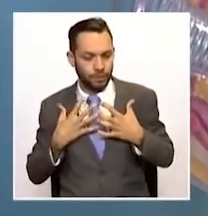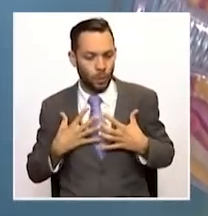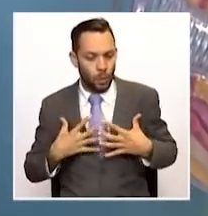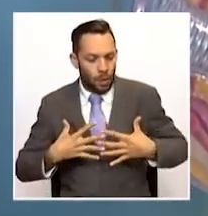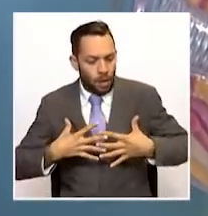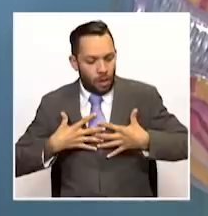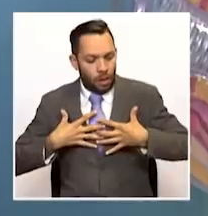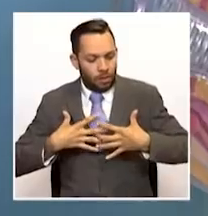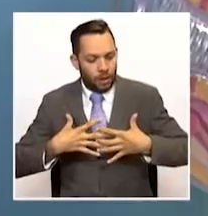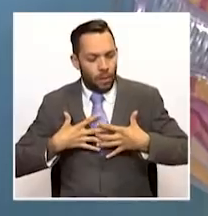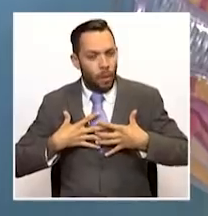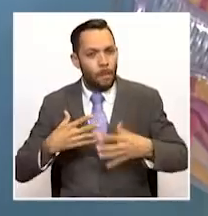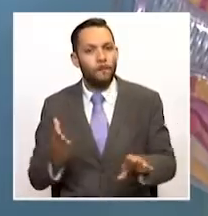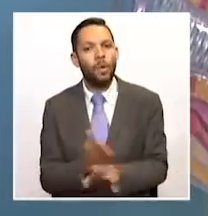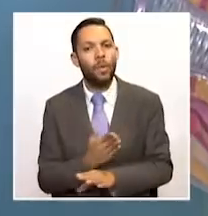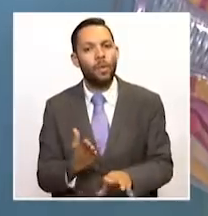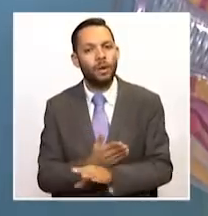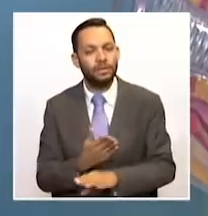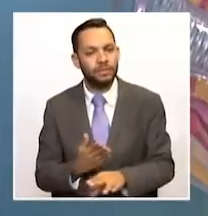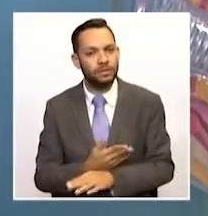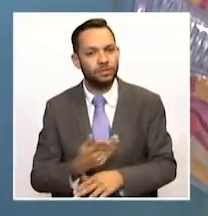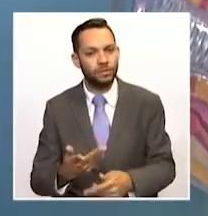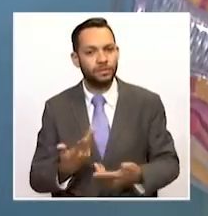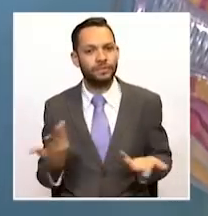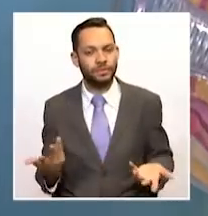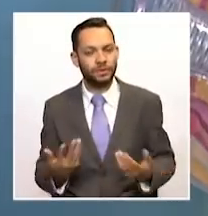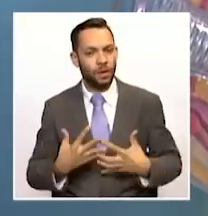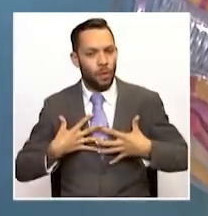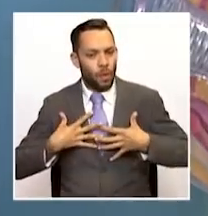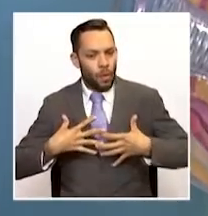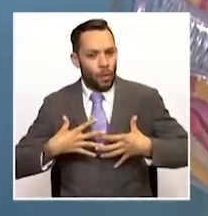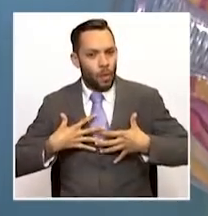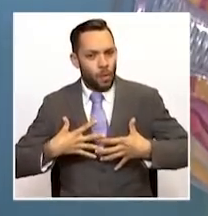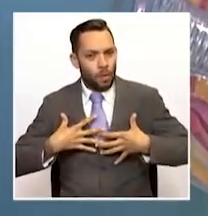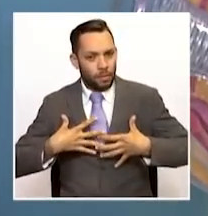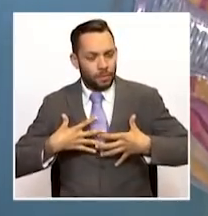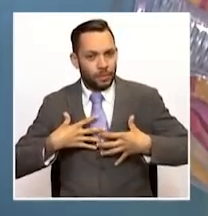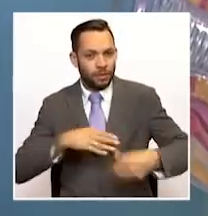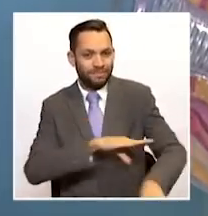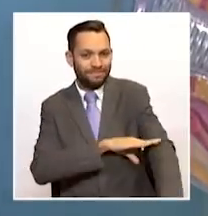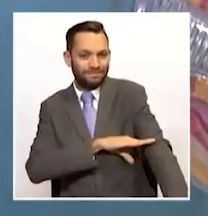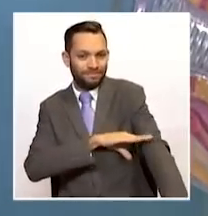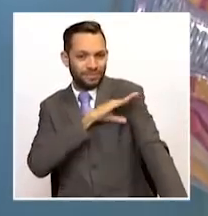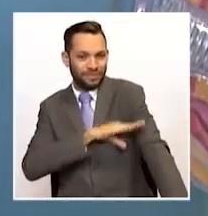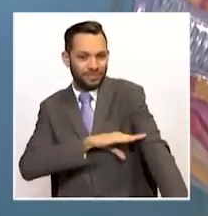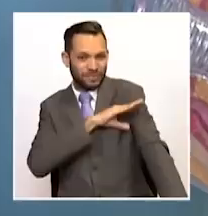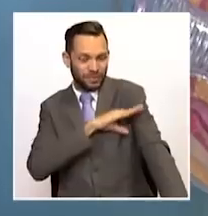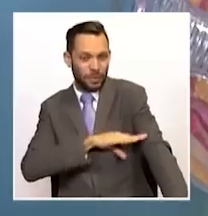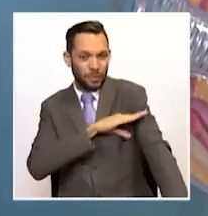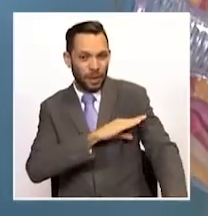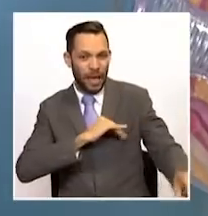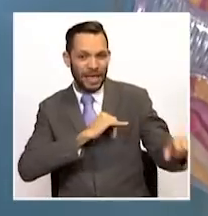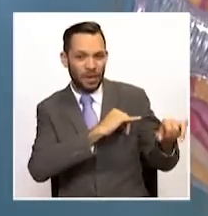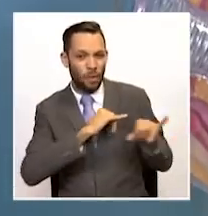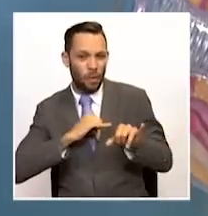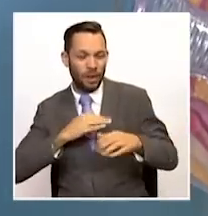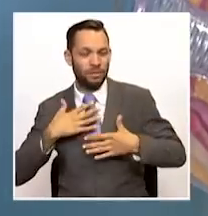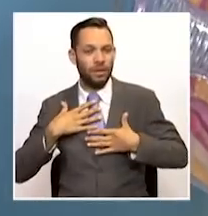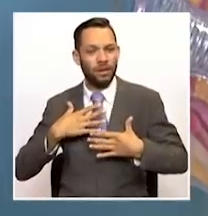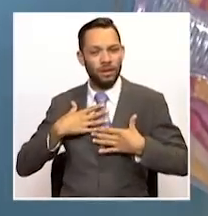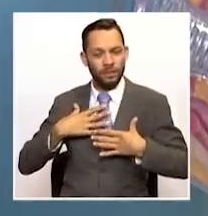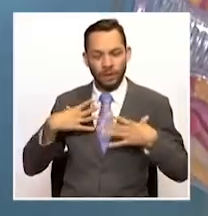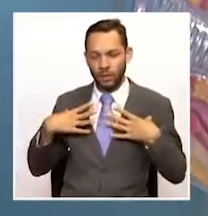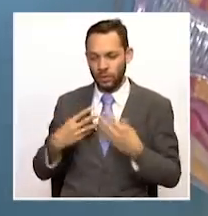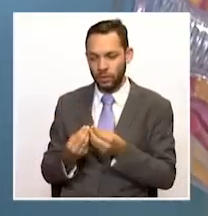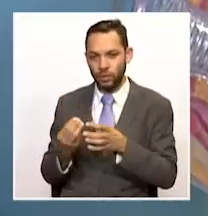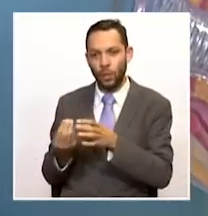empecé a presentar una resistencia a nivel pulmonar y medio hipertensión pulmonar en este momento nosotros hacemos parte de una asociación